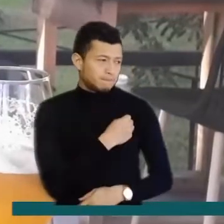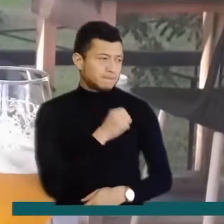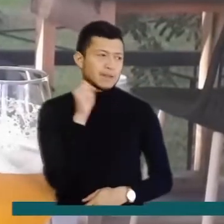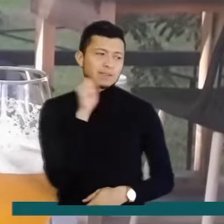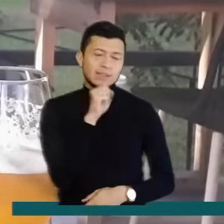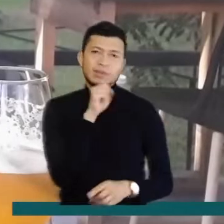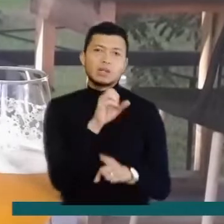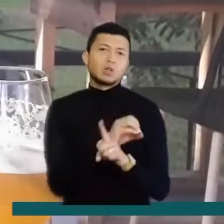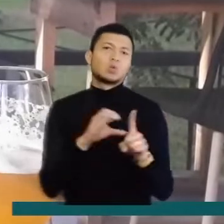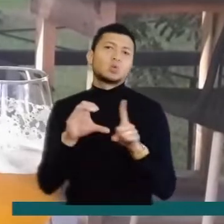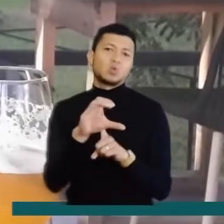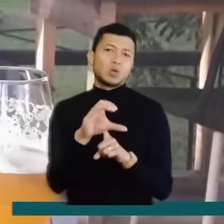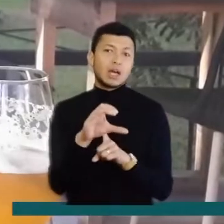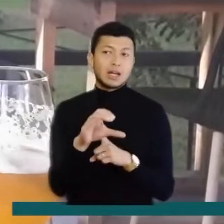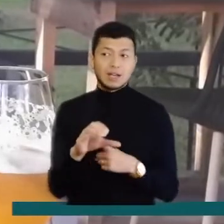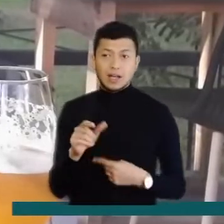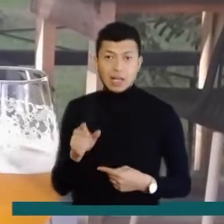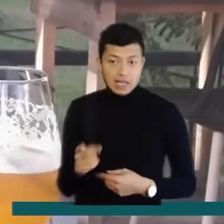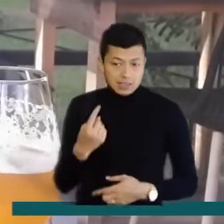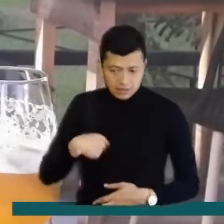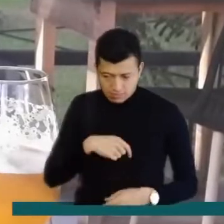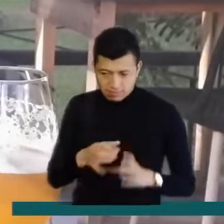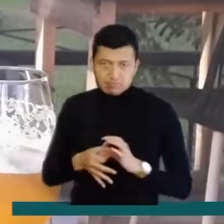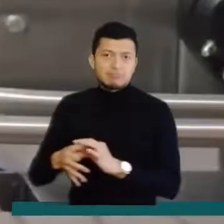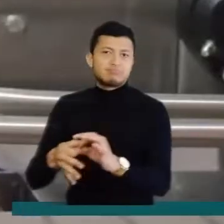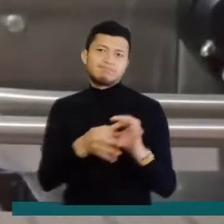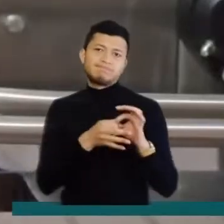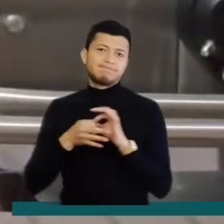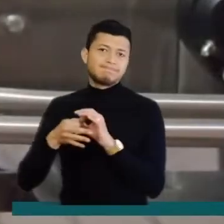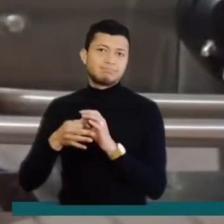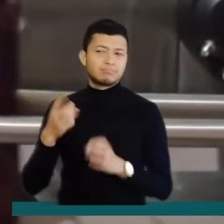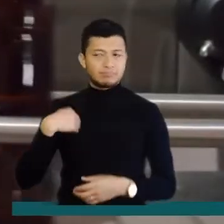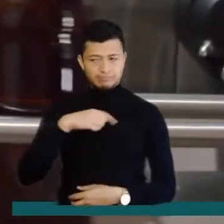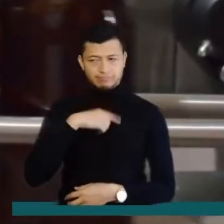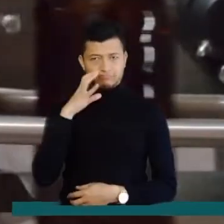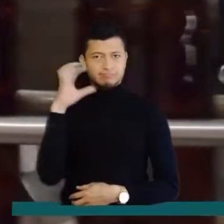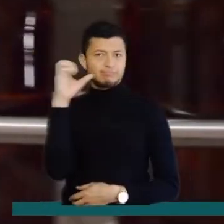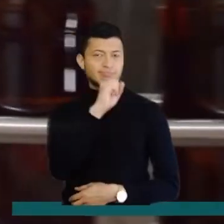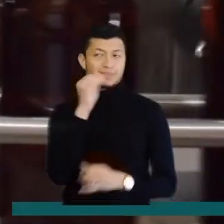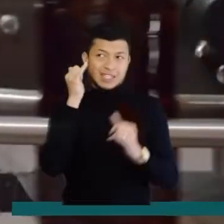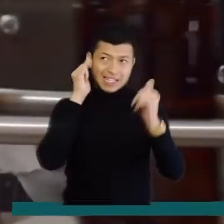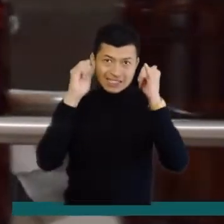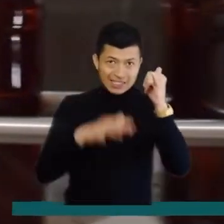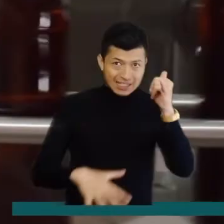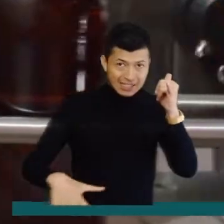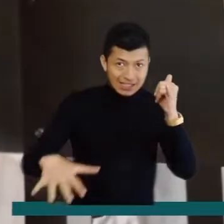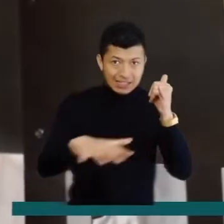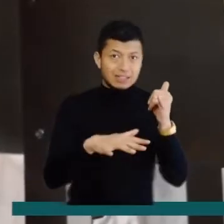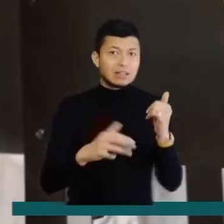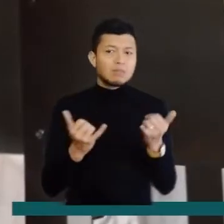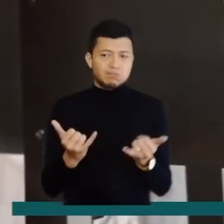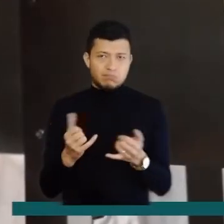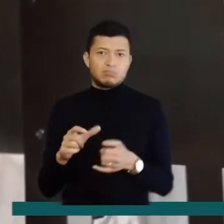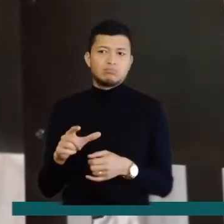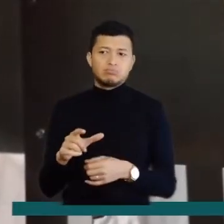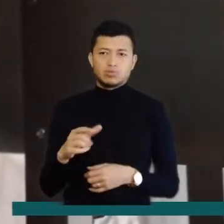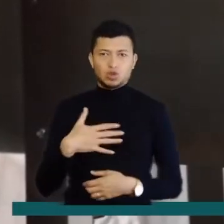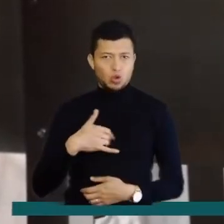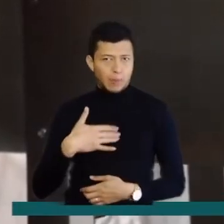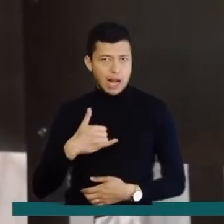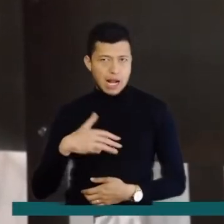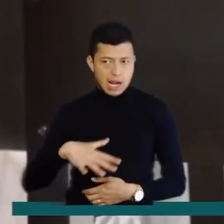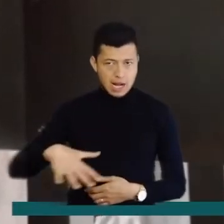realmente la que, digamos, que nos une. Nos dimos cuenta que en Casanare, aquí la escena local,